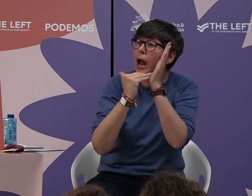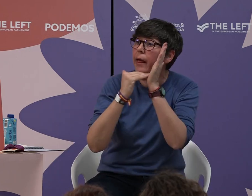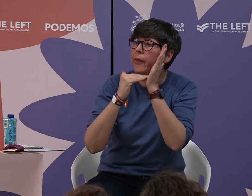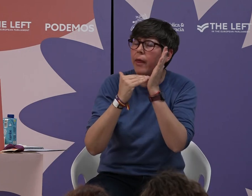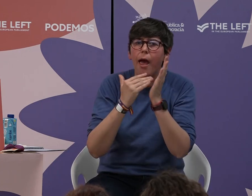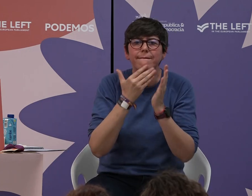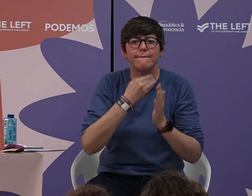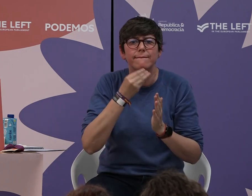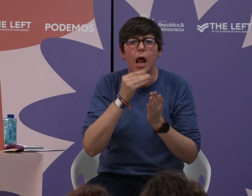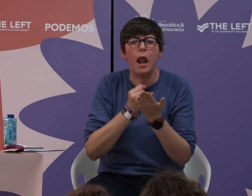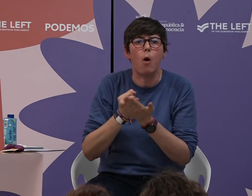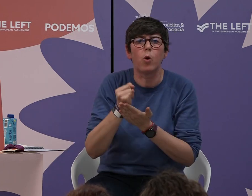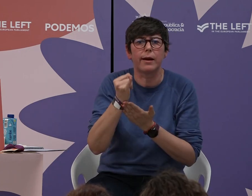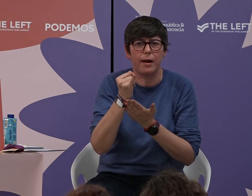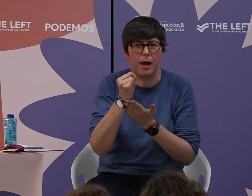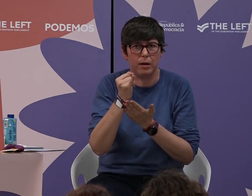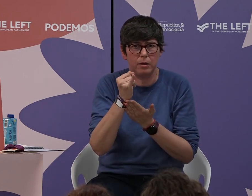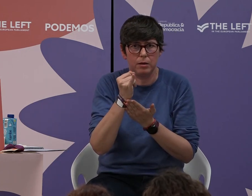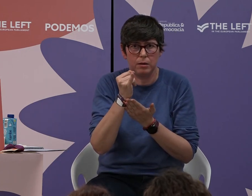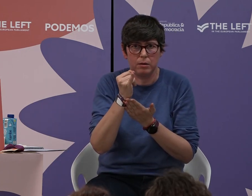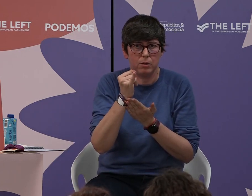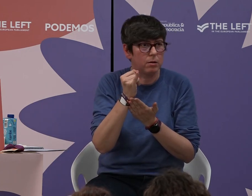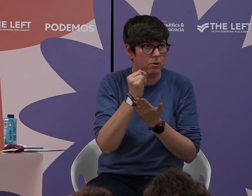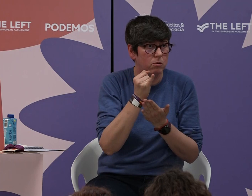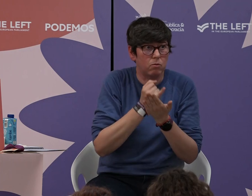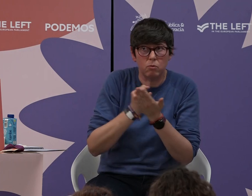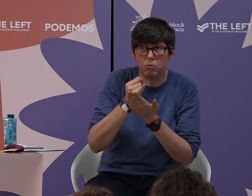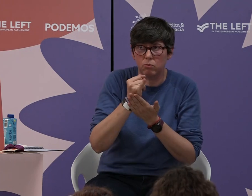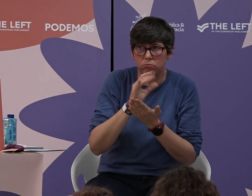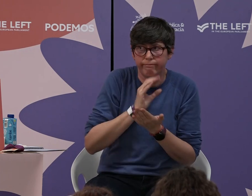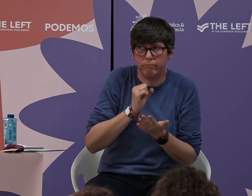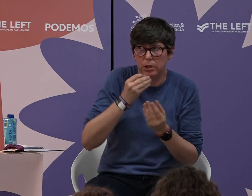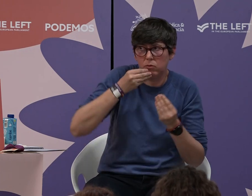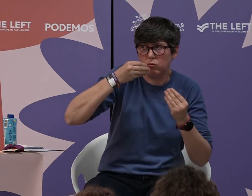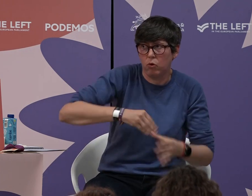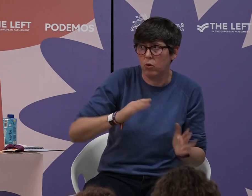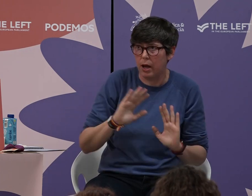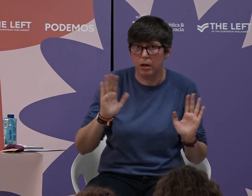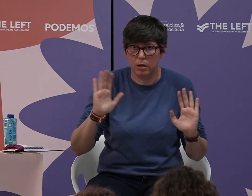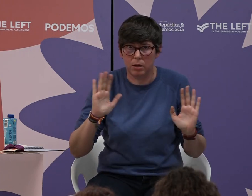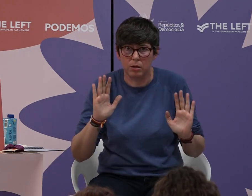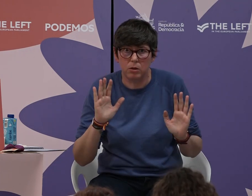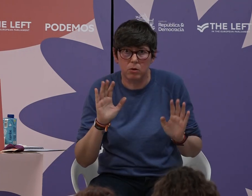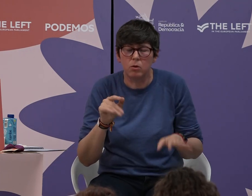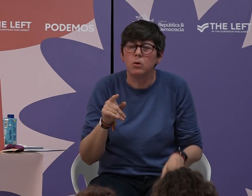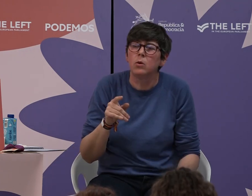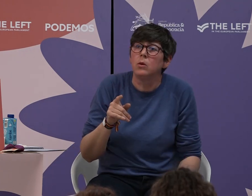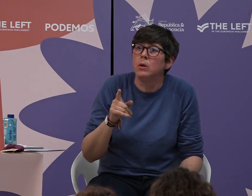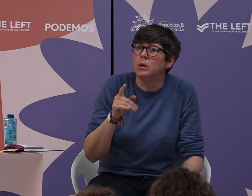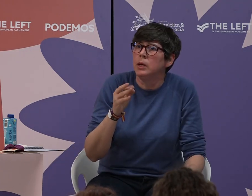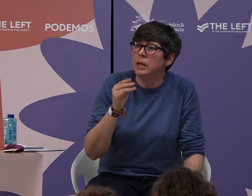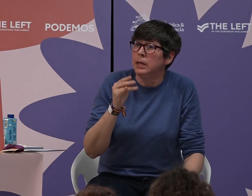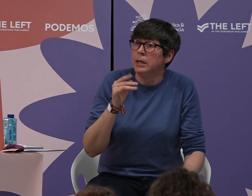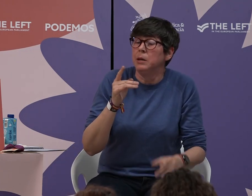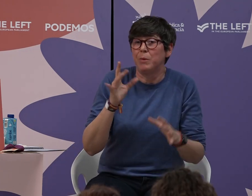quería comentar también una cosa que a mí me preocupa la huerta de valencia fantástica bueno además tiene una historia